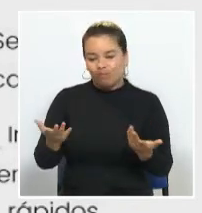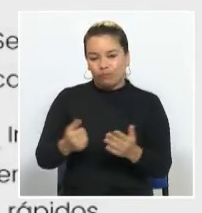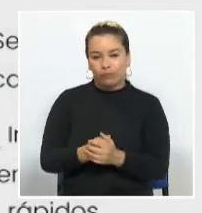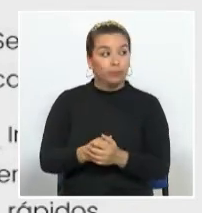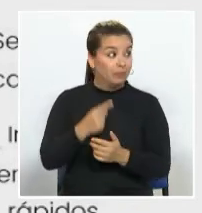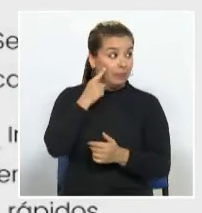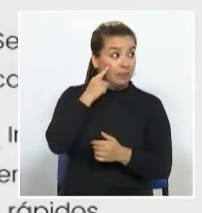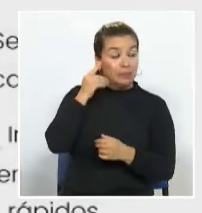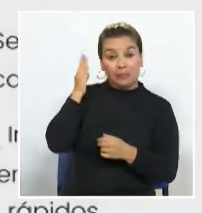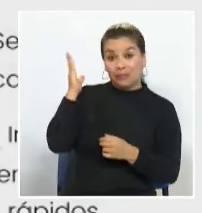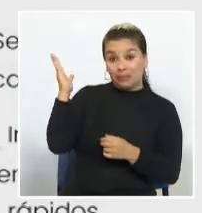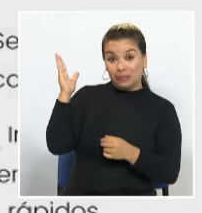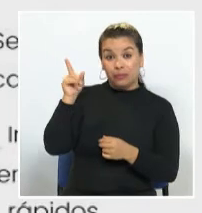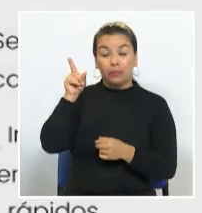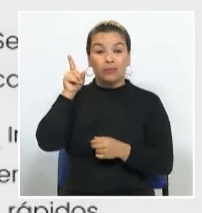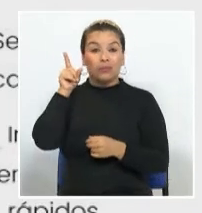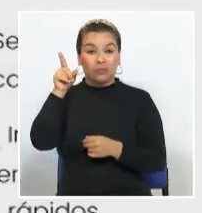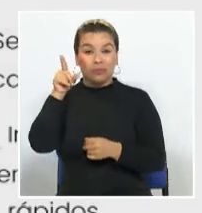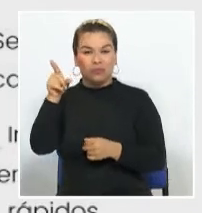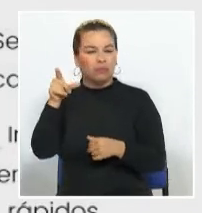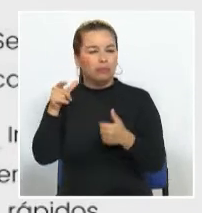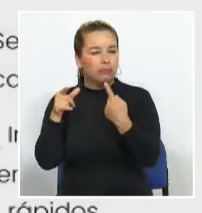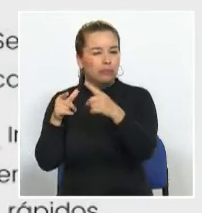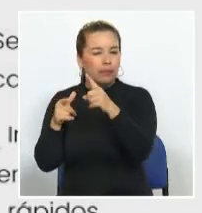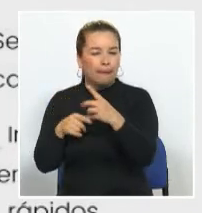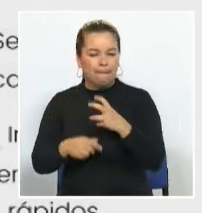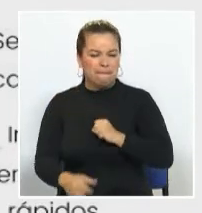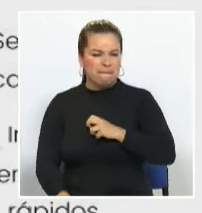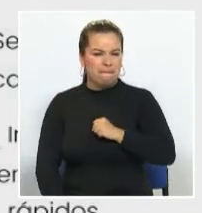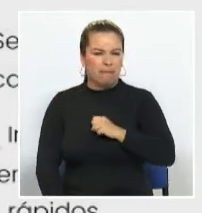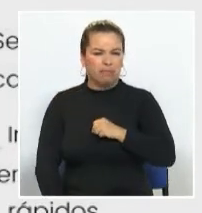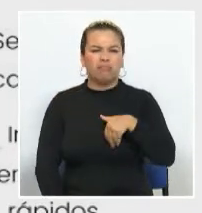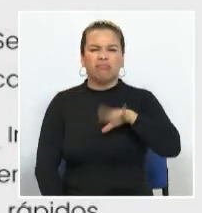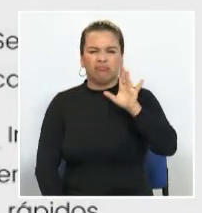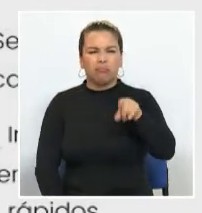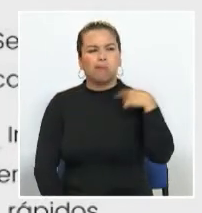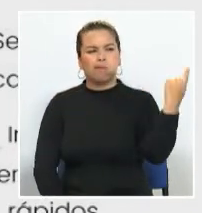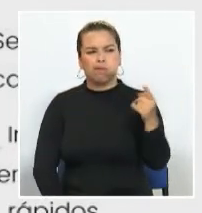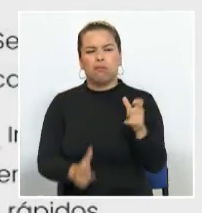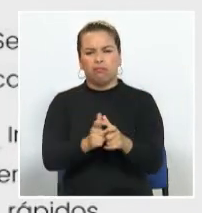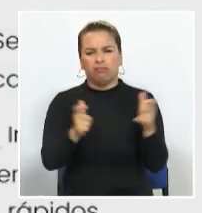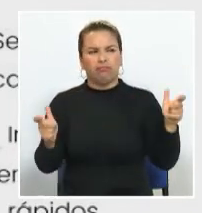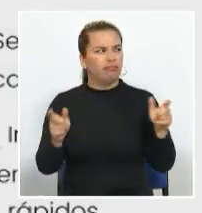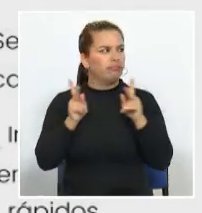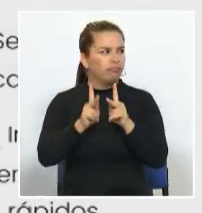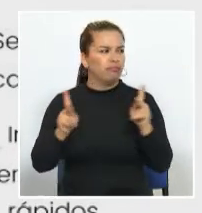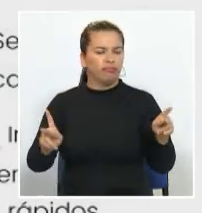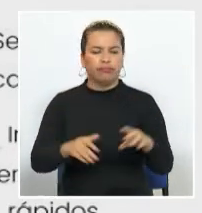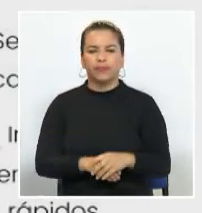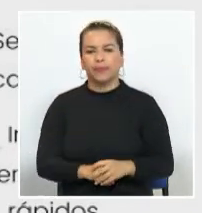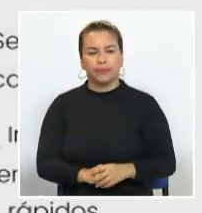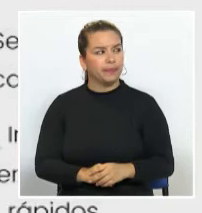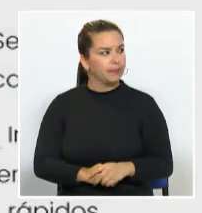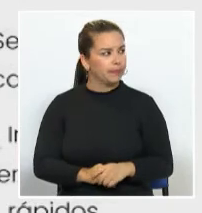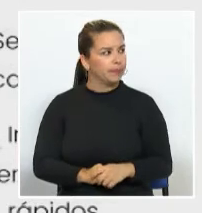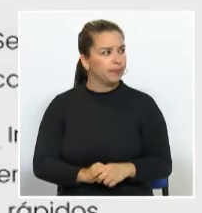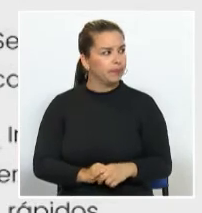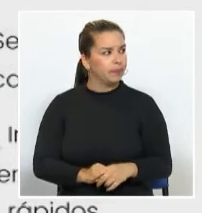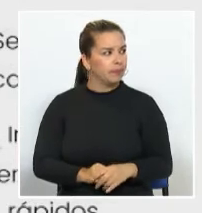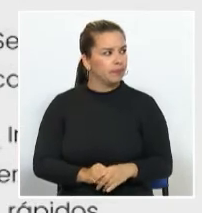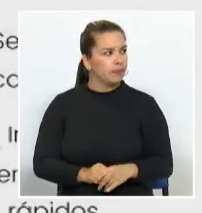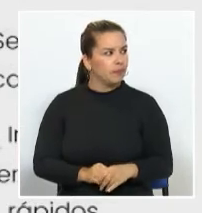fibrilación auricular, que es una de las arritmias más frecuentes en el mundo entero y que requiere un